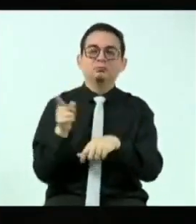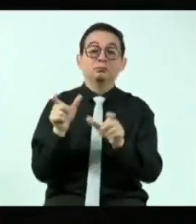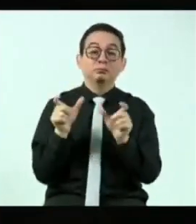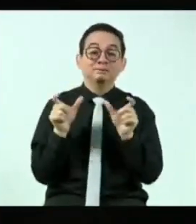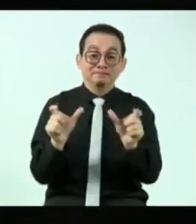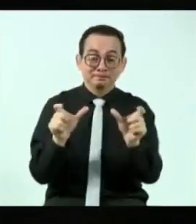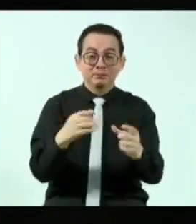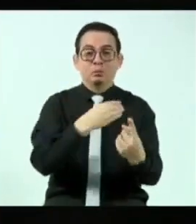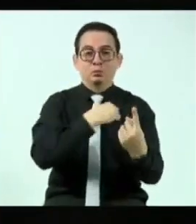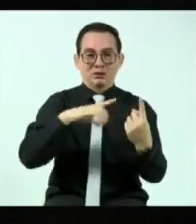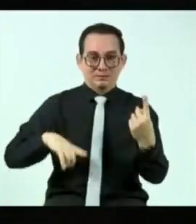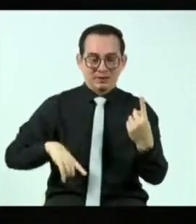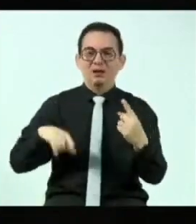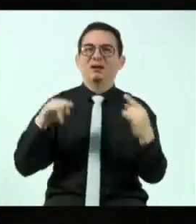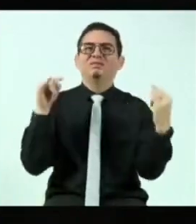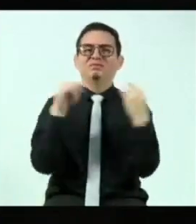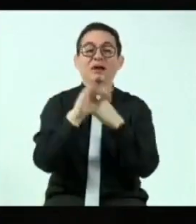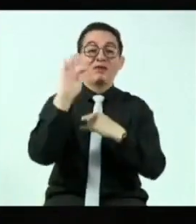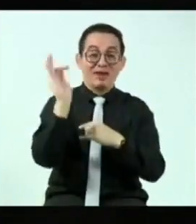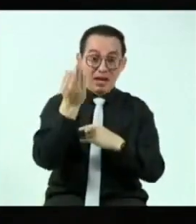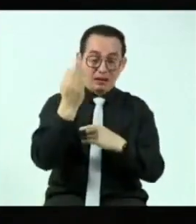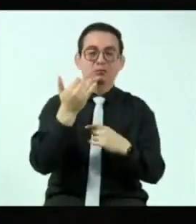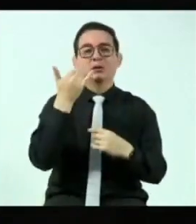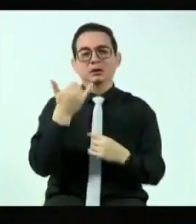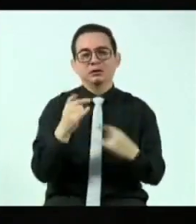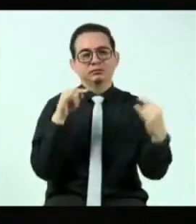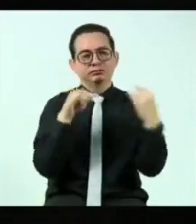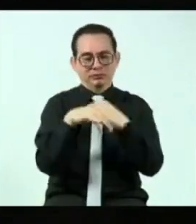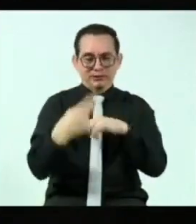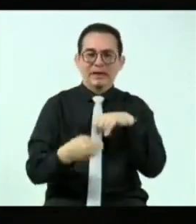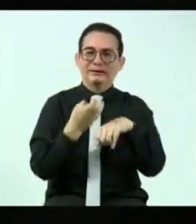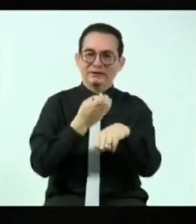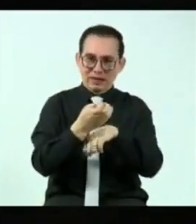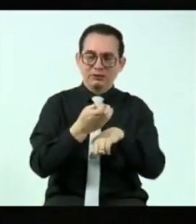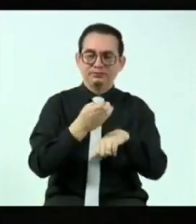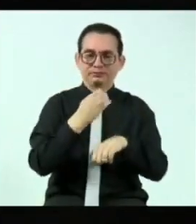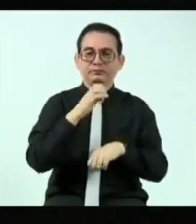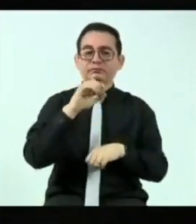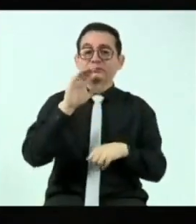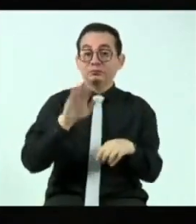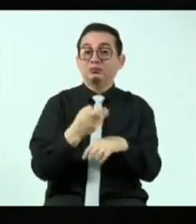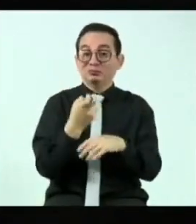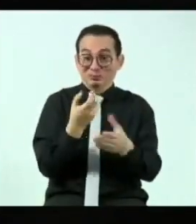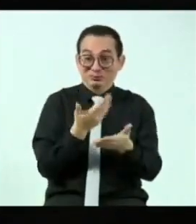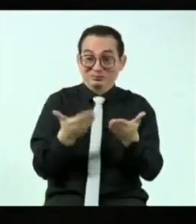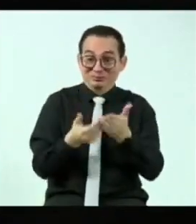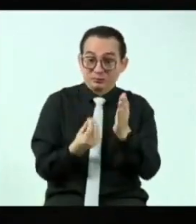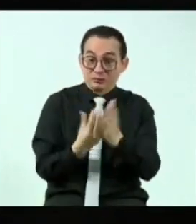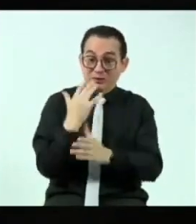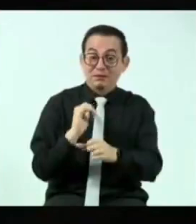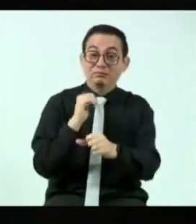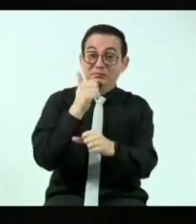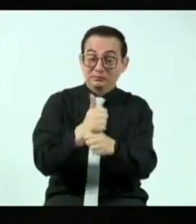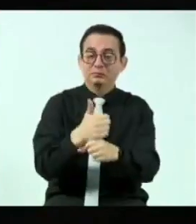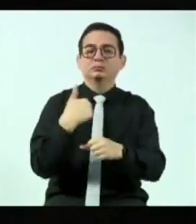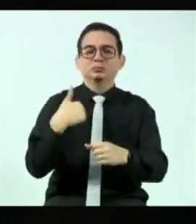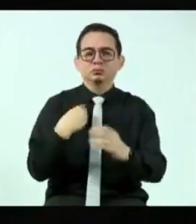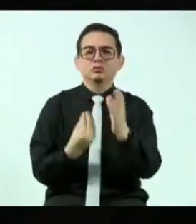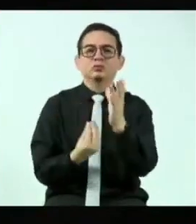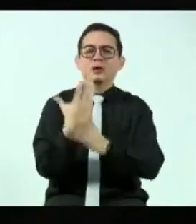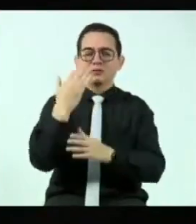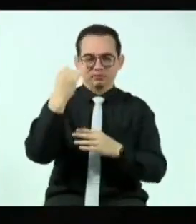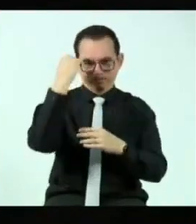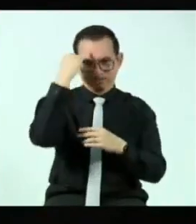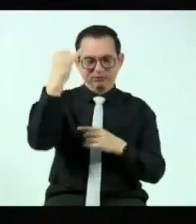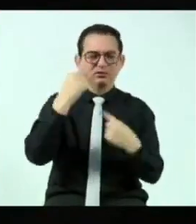municipales carreteras federales y carreteras estatales adicionalmente a ello generaremos un modelo de